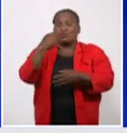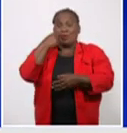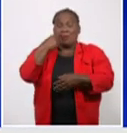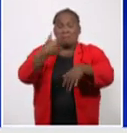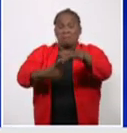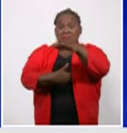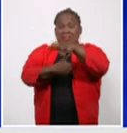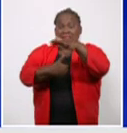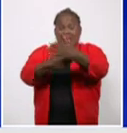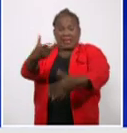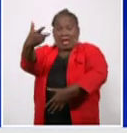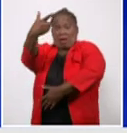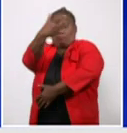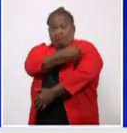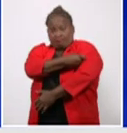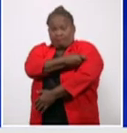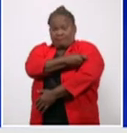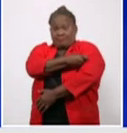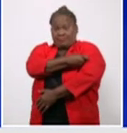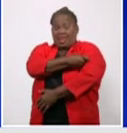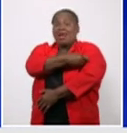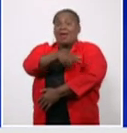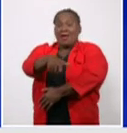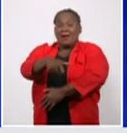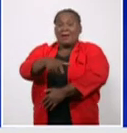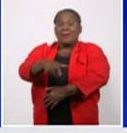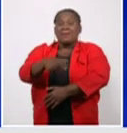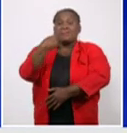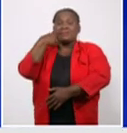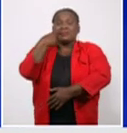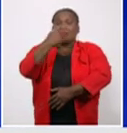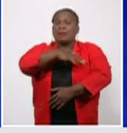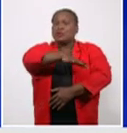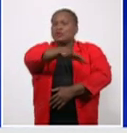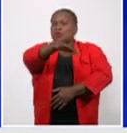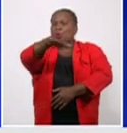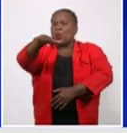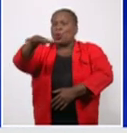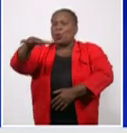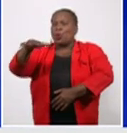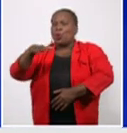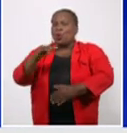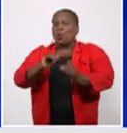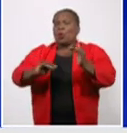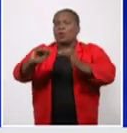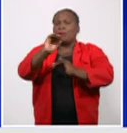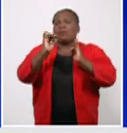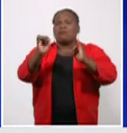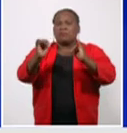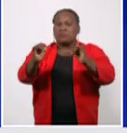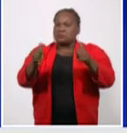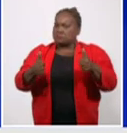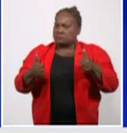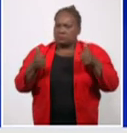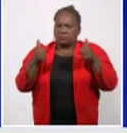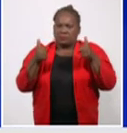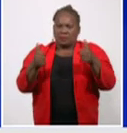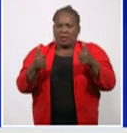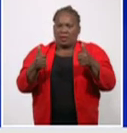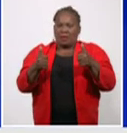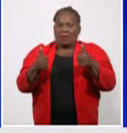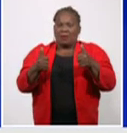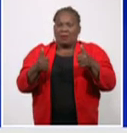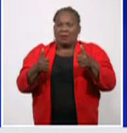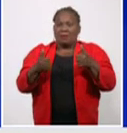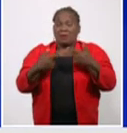administran la vacuna, o sea, todo con un gran nivel de información. pero es que los mismos que